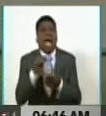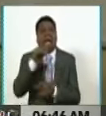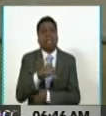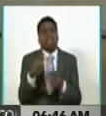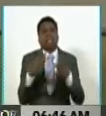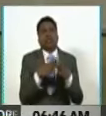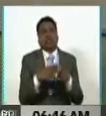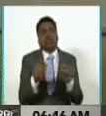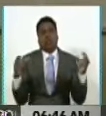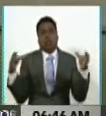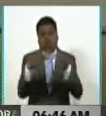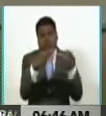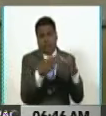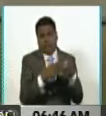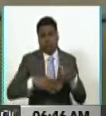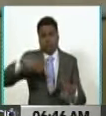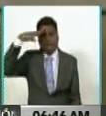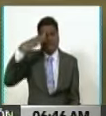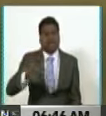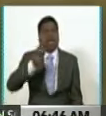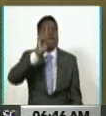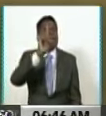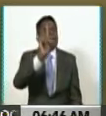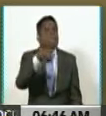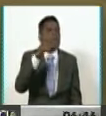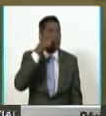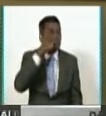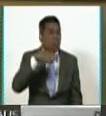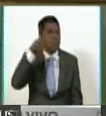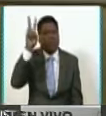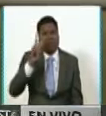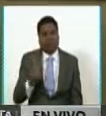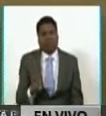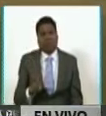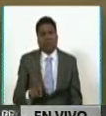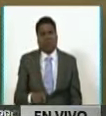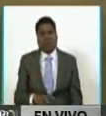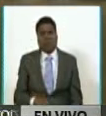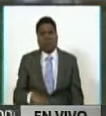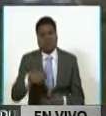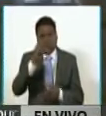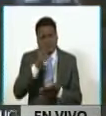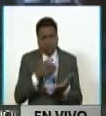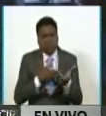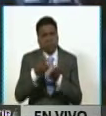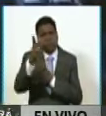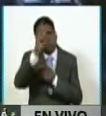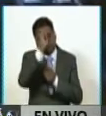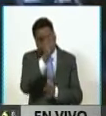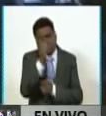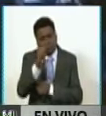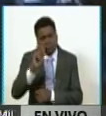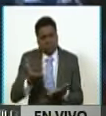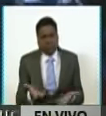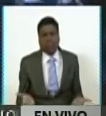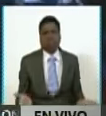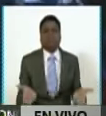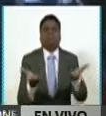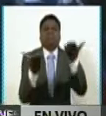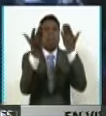Fuerza Armada Nacional Bolivariana y el pueblo venezolano rindiendo honores y exaltando su memoria, su legado. El